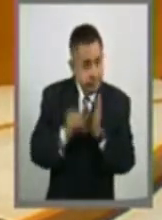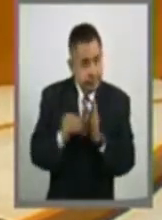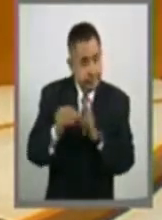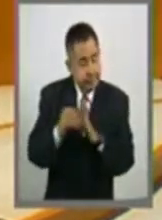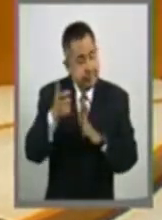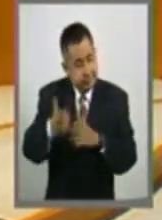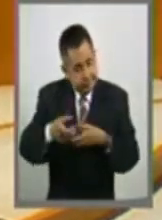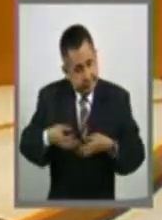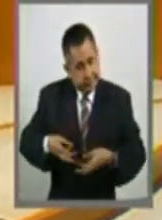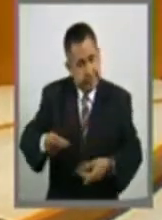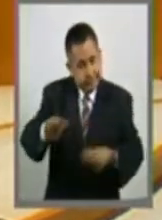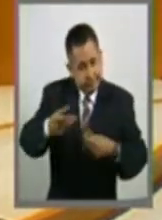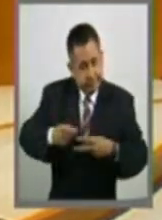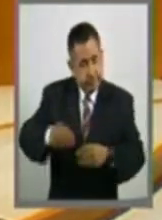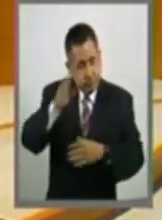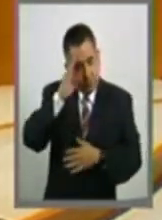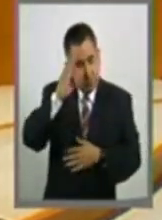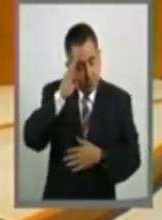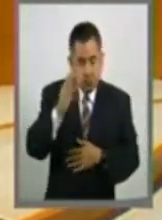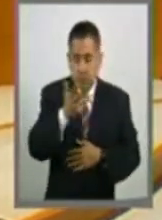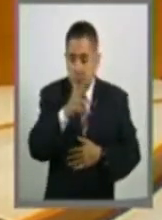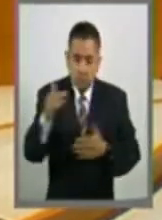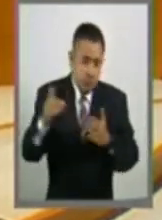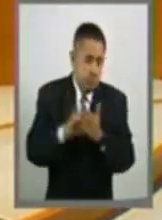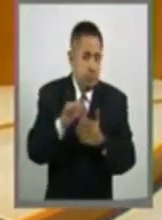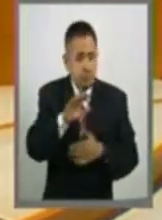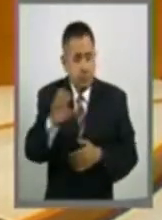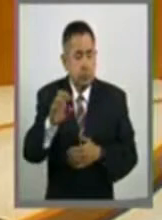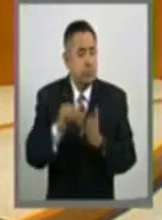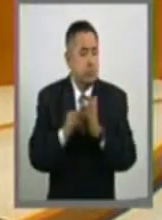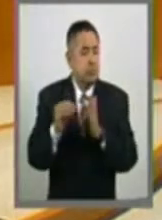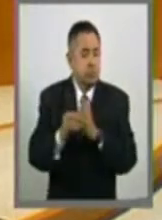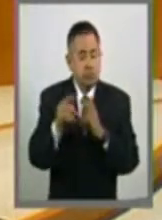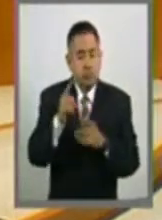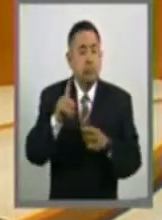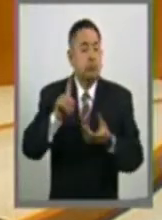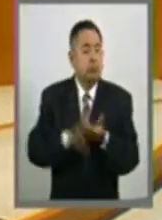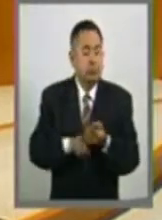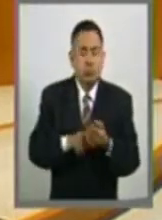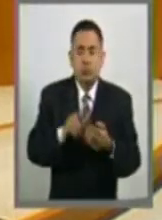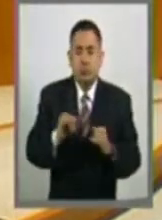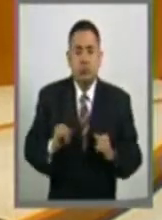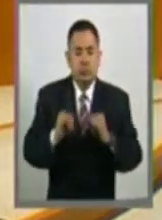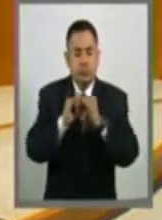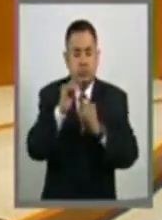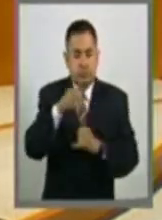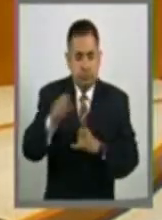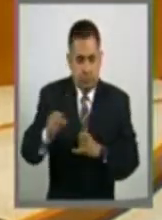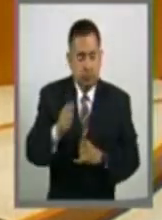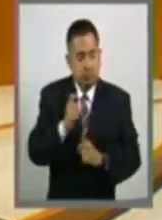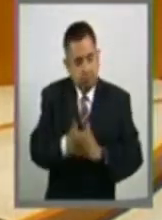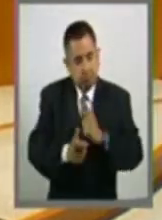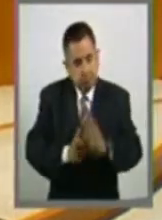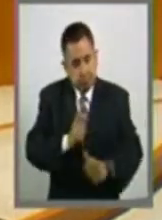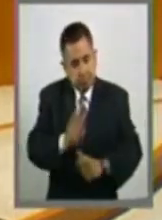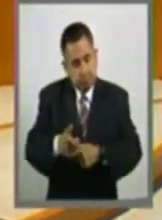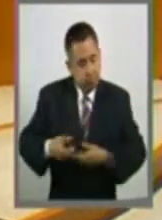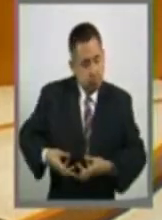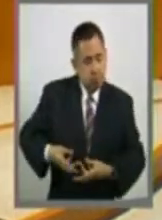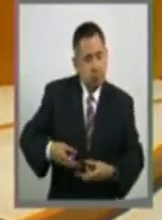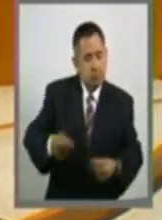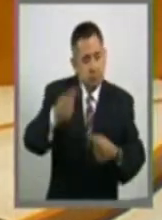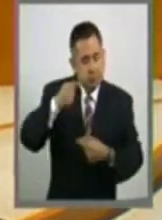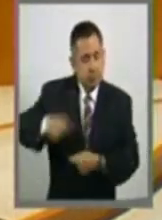19,200 millones de pesos y más de 10,500 millones solo en el Instituto Mexicano del Seguro Social.